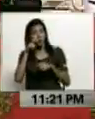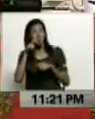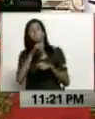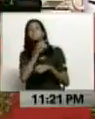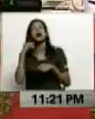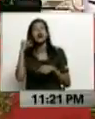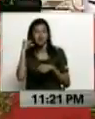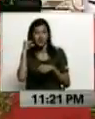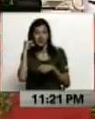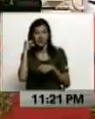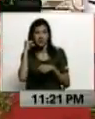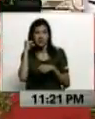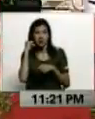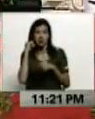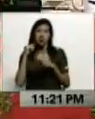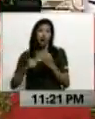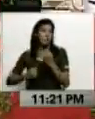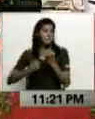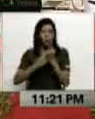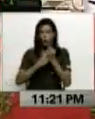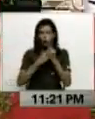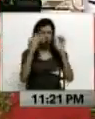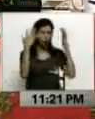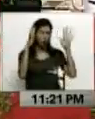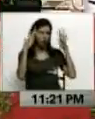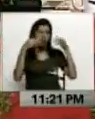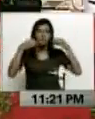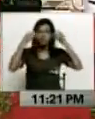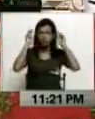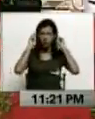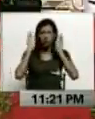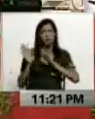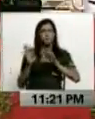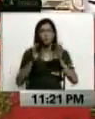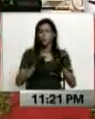aplaudidas por el padre palmal amigo